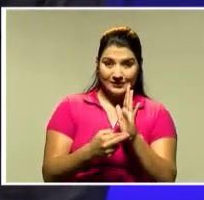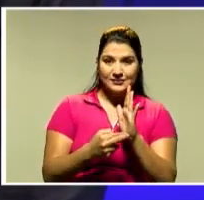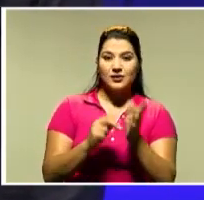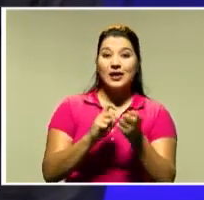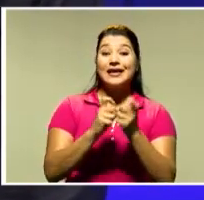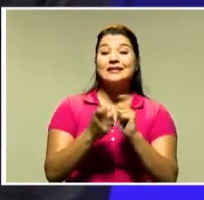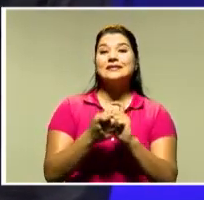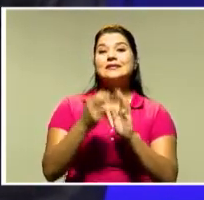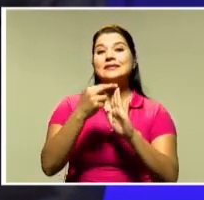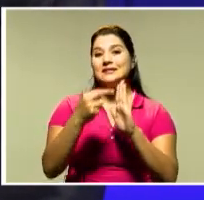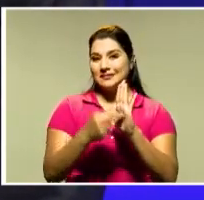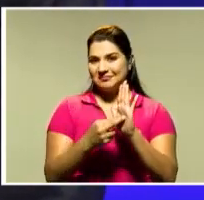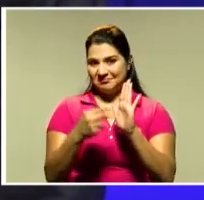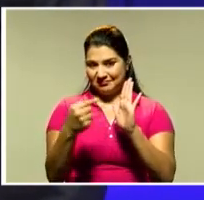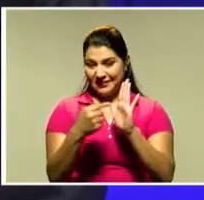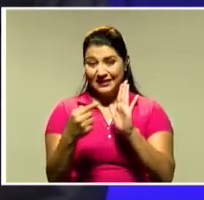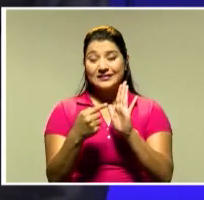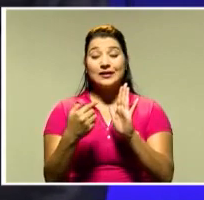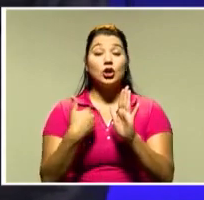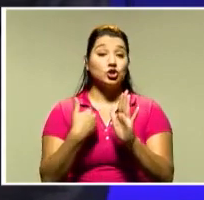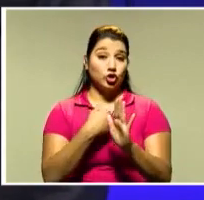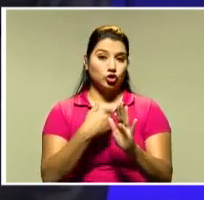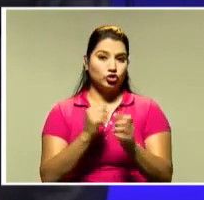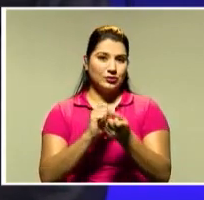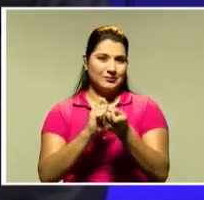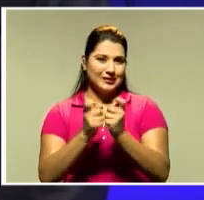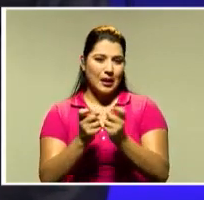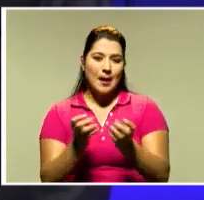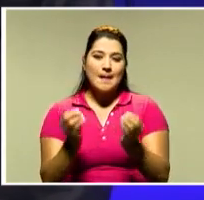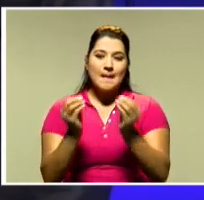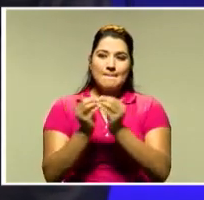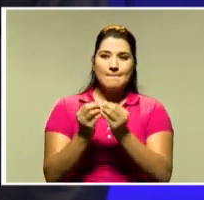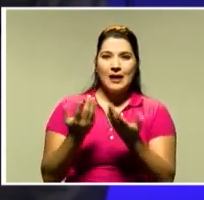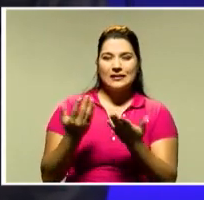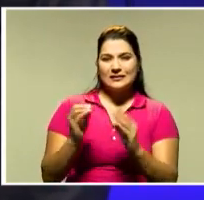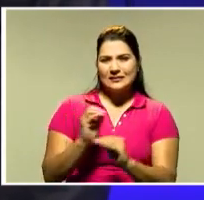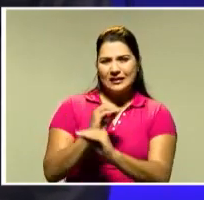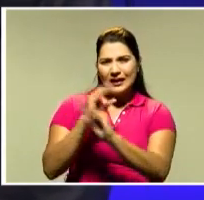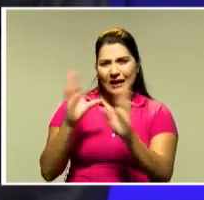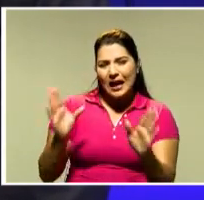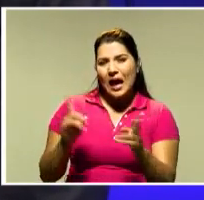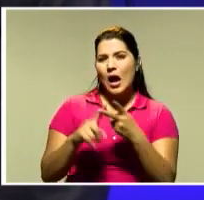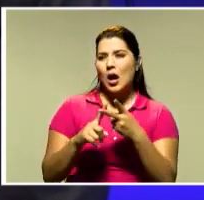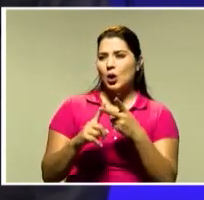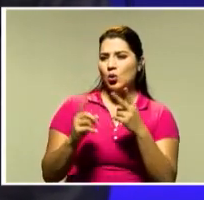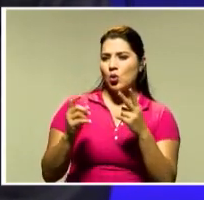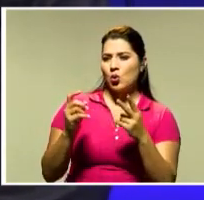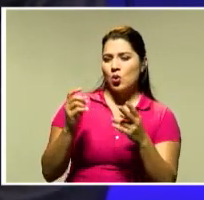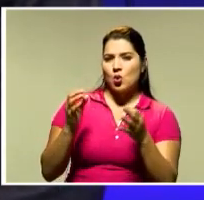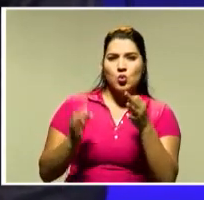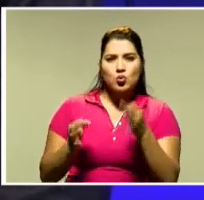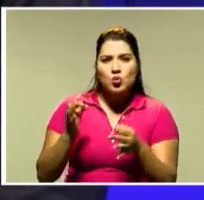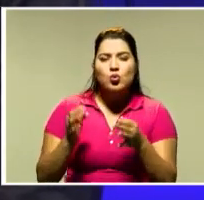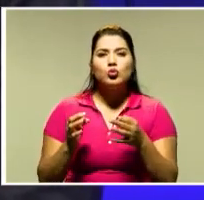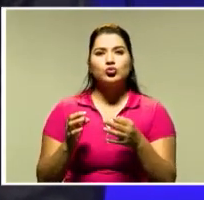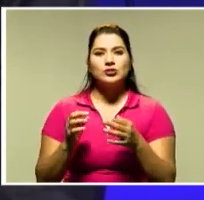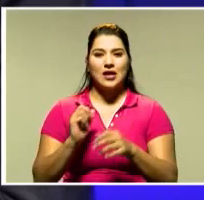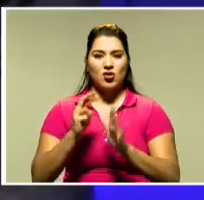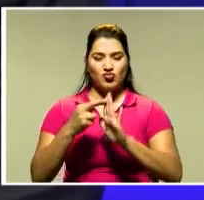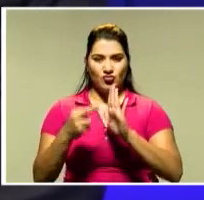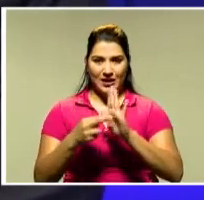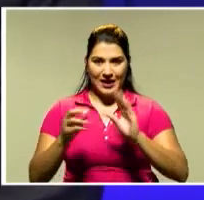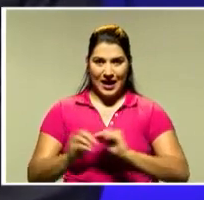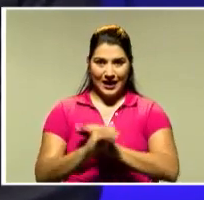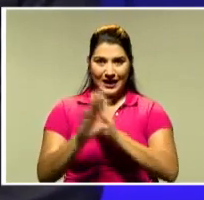reformamos el reglamento. Es un reglamento mucho más sensato, con reglas mucho más claras, definidas, pero que propenden a